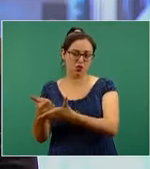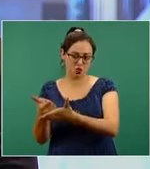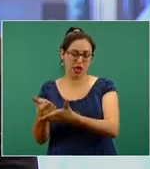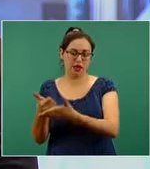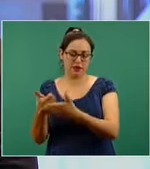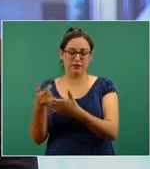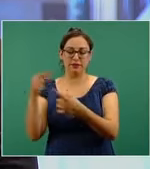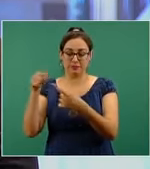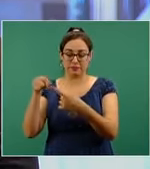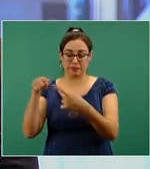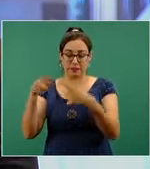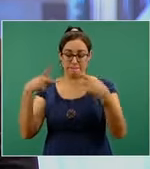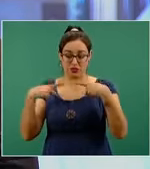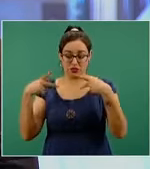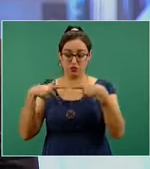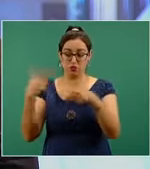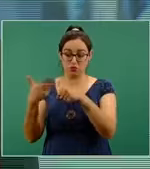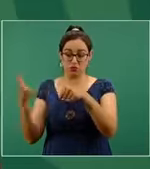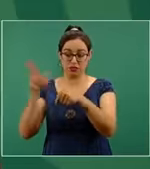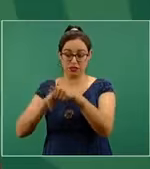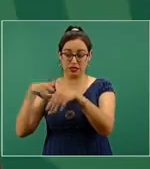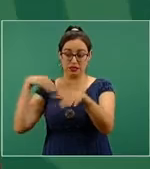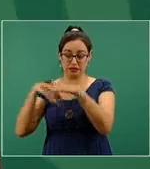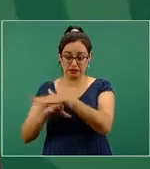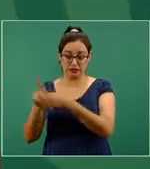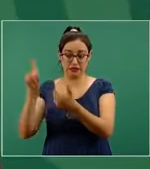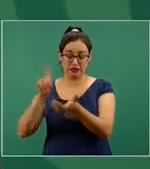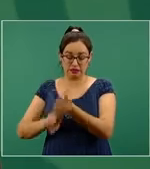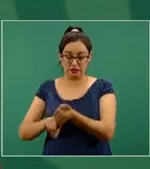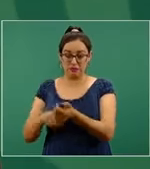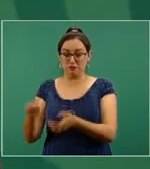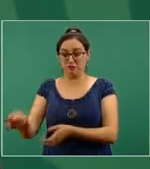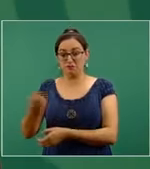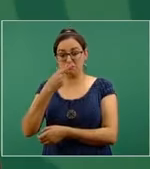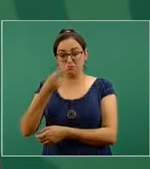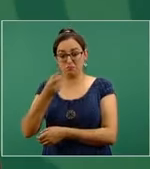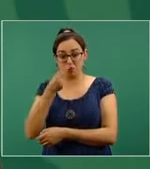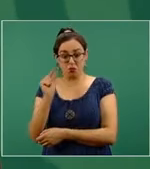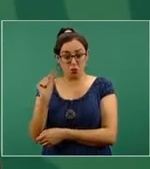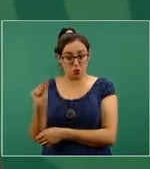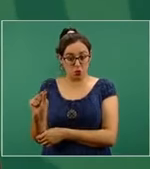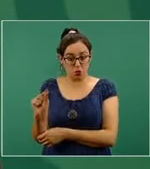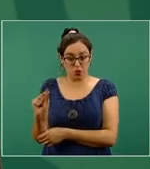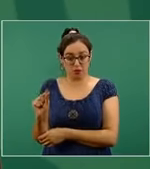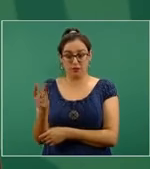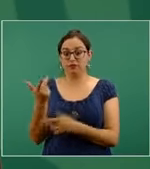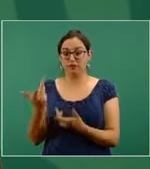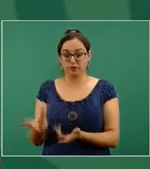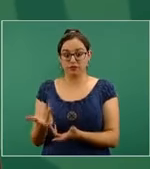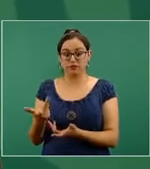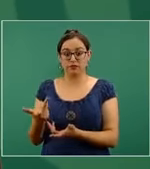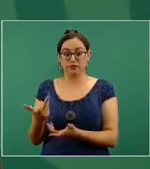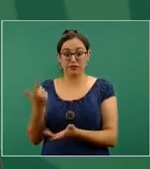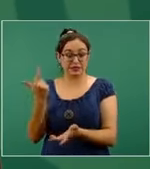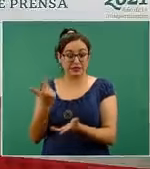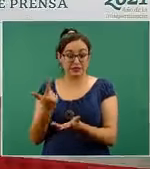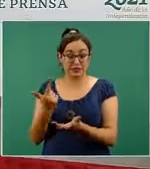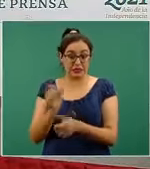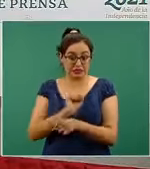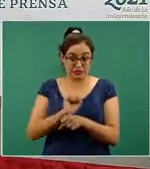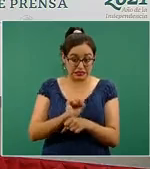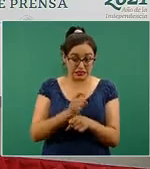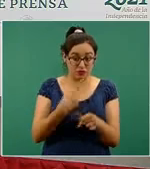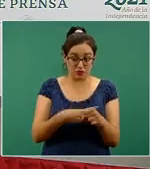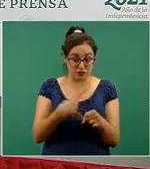pacientes hospitalizados que requieren justo de oxigenación y a dosis mínimas, no como terapias preventivas ni para pacientes